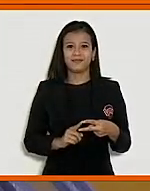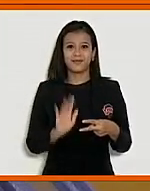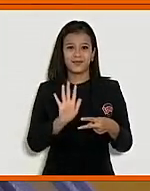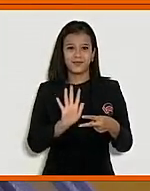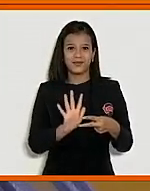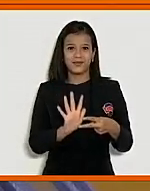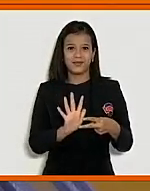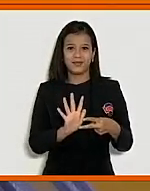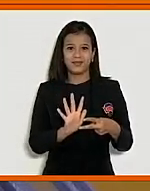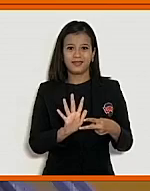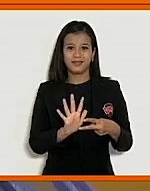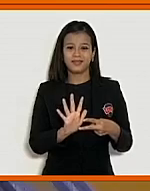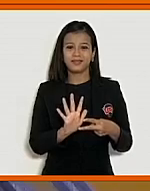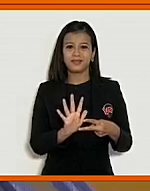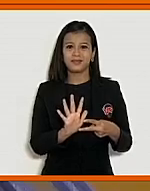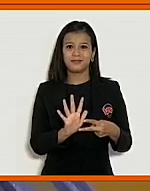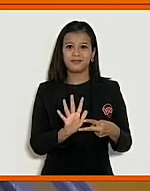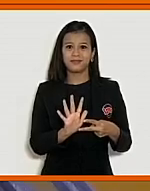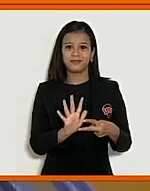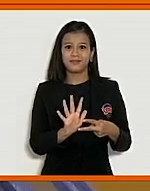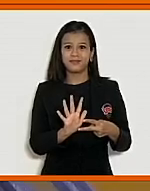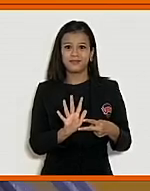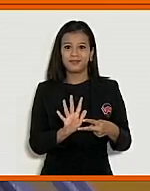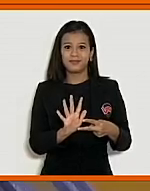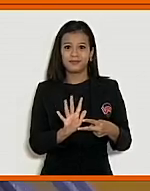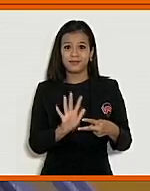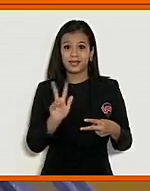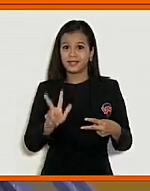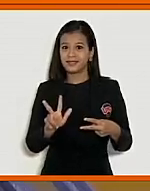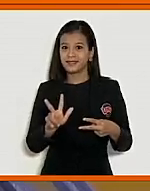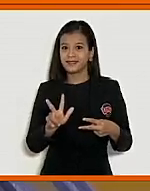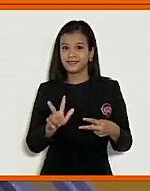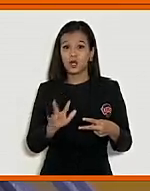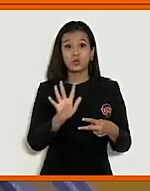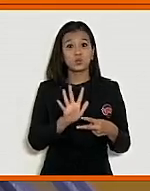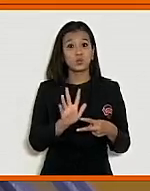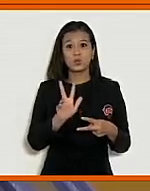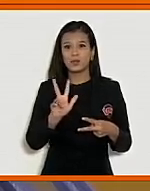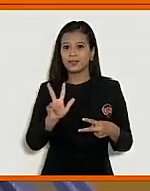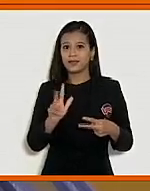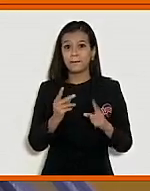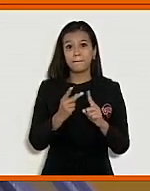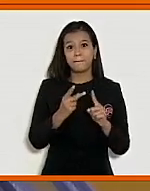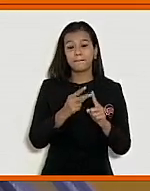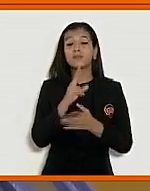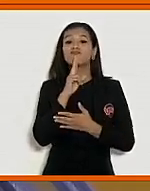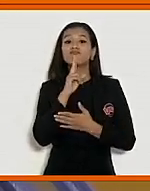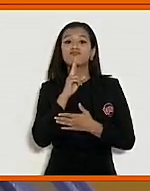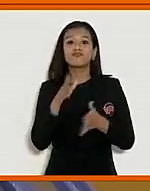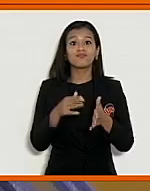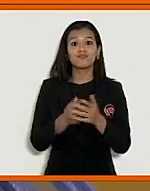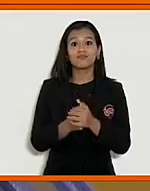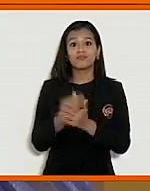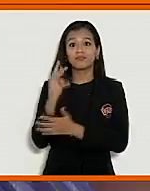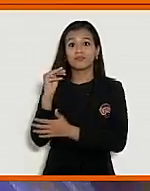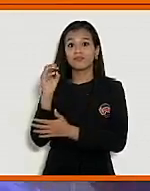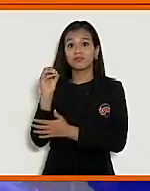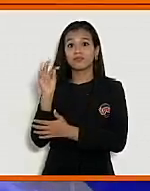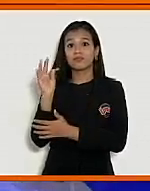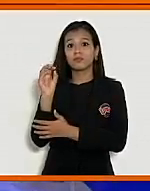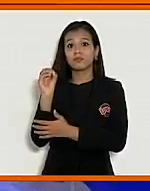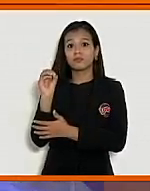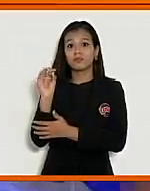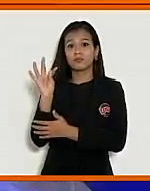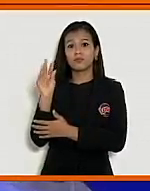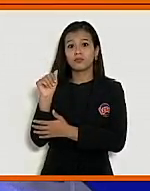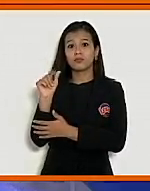5. Segundo dígito, este es el 3. Primer número ganador es el 53 con su catrachada mototaxi. Atentos